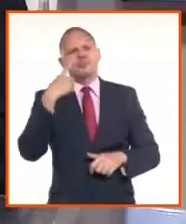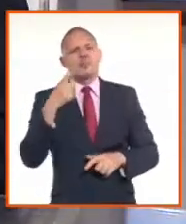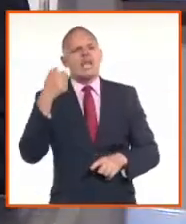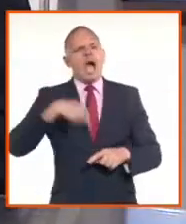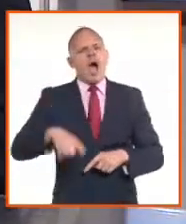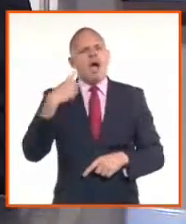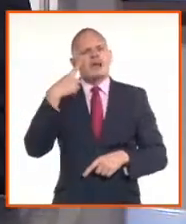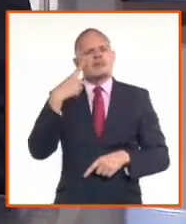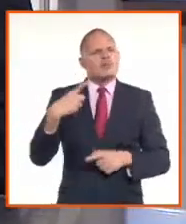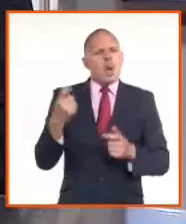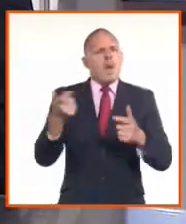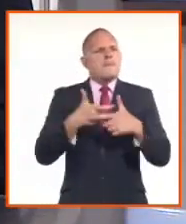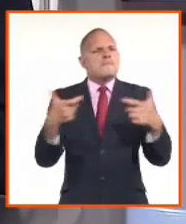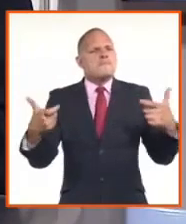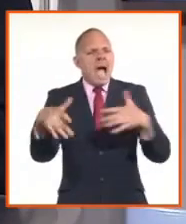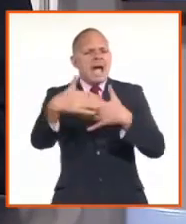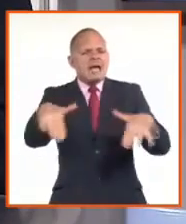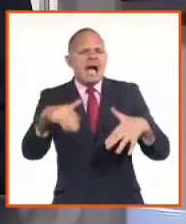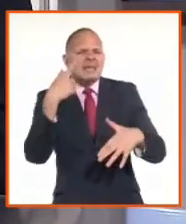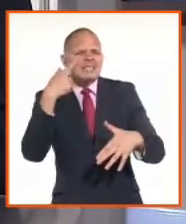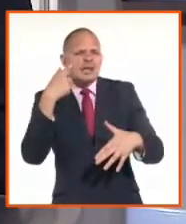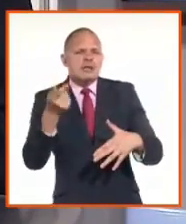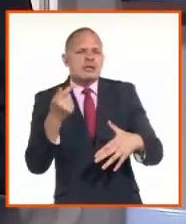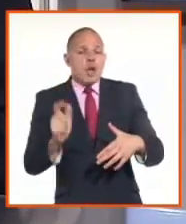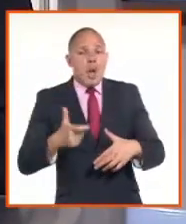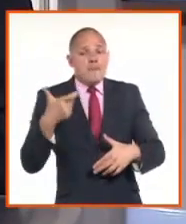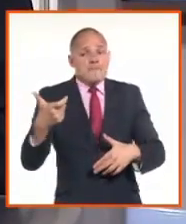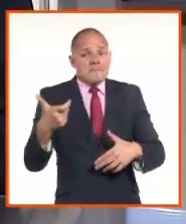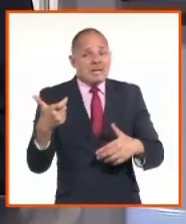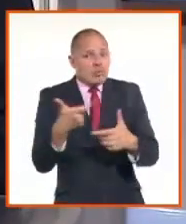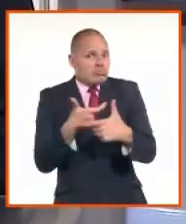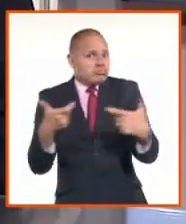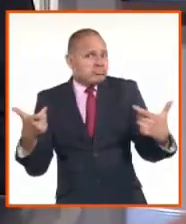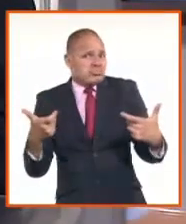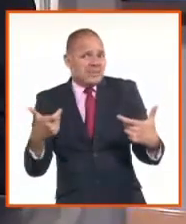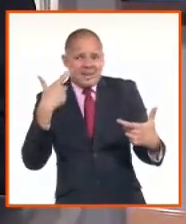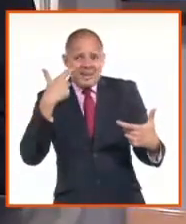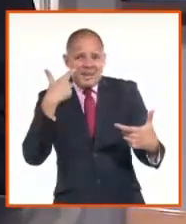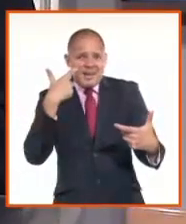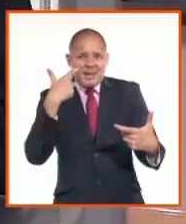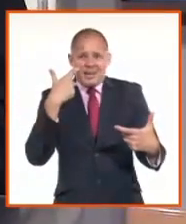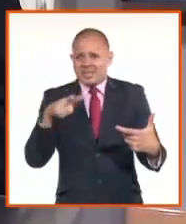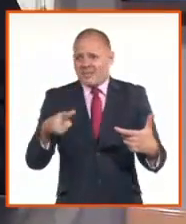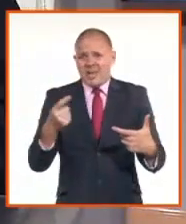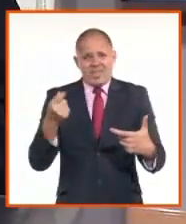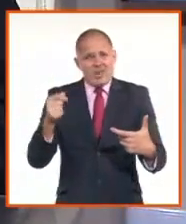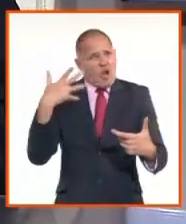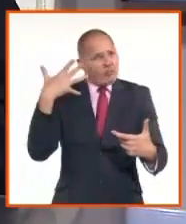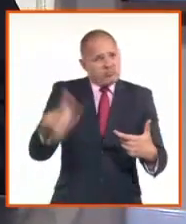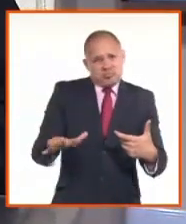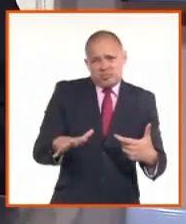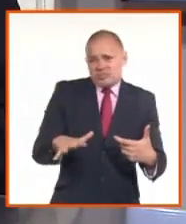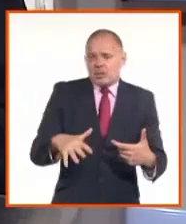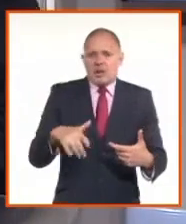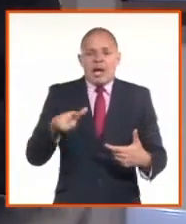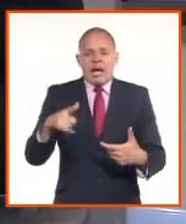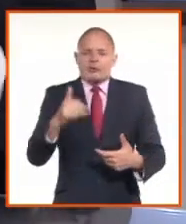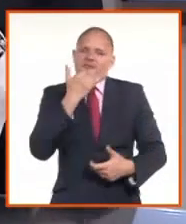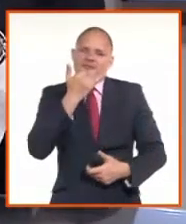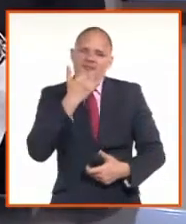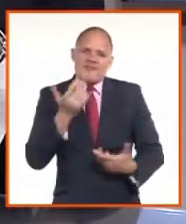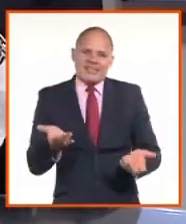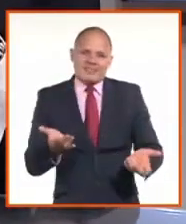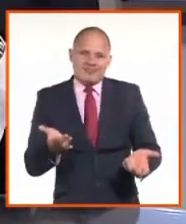cubanos el exceso de circulante en moneda nacional es una cuestión que afecta la estabilidad mercado cambiar no los